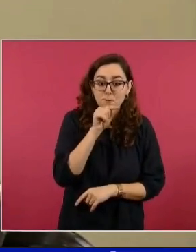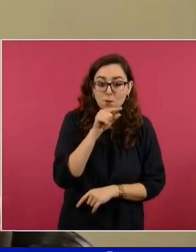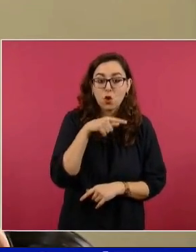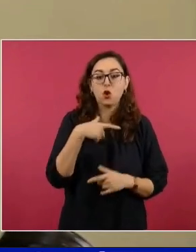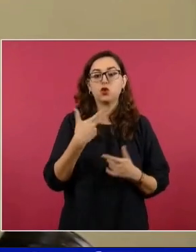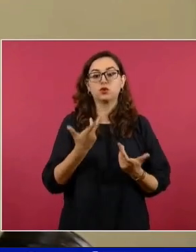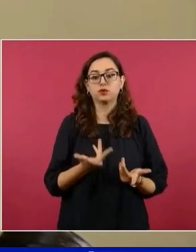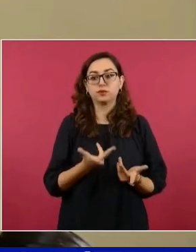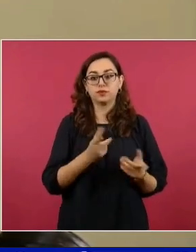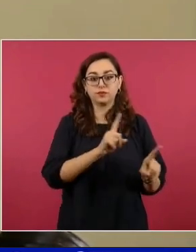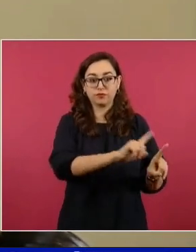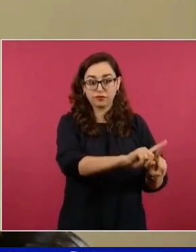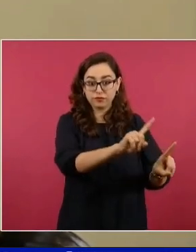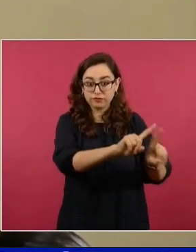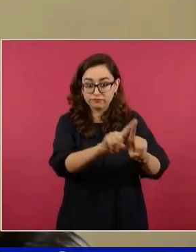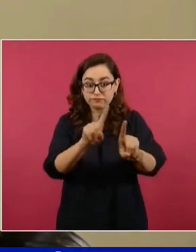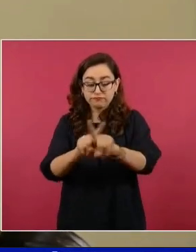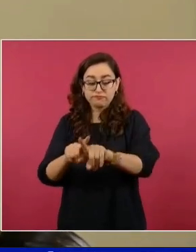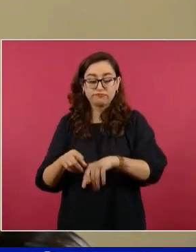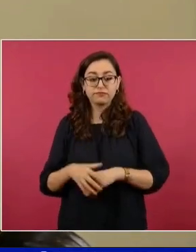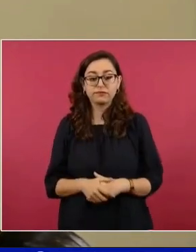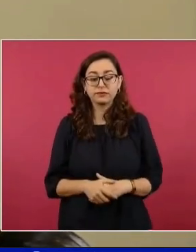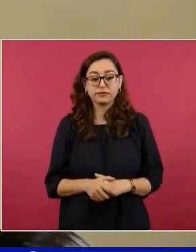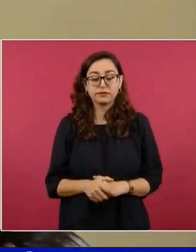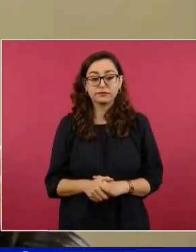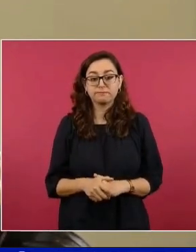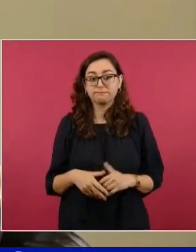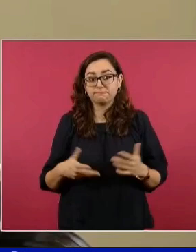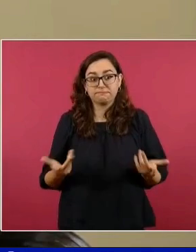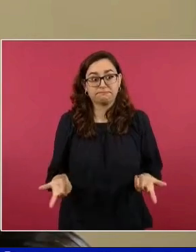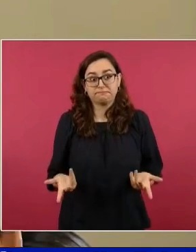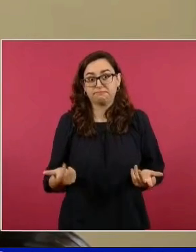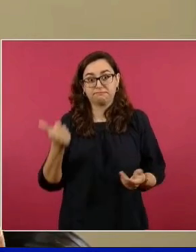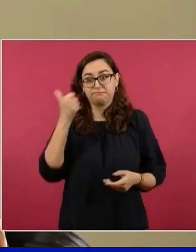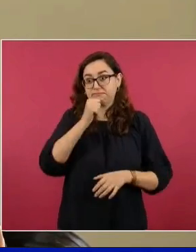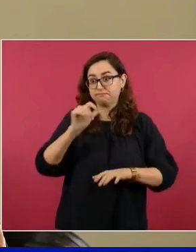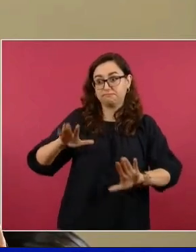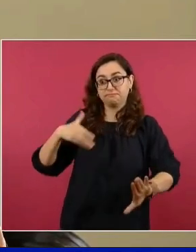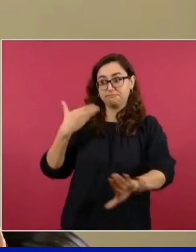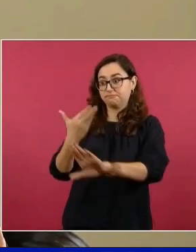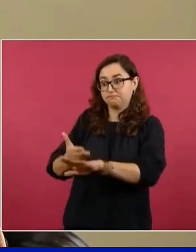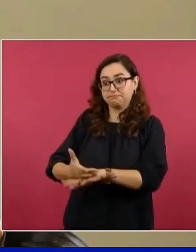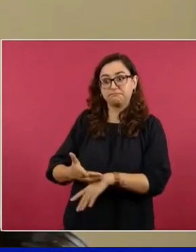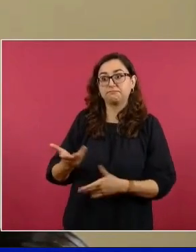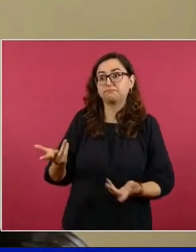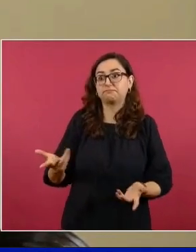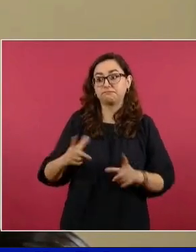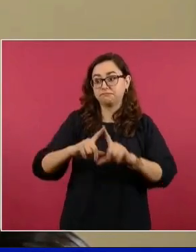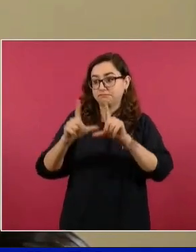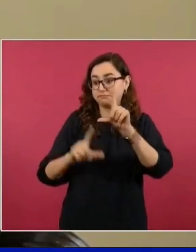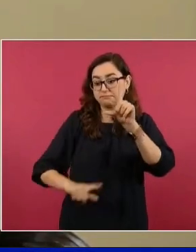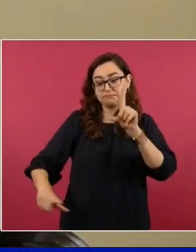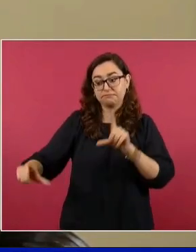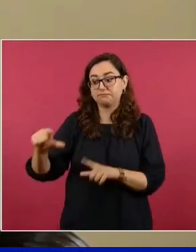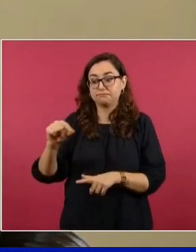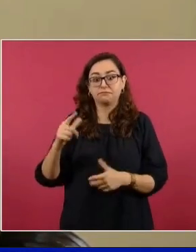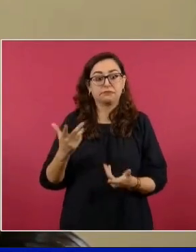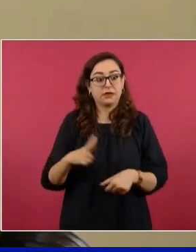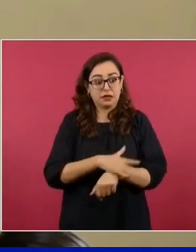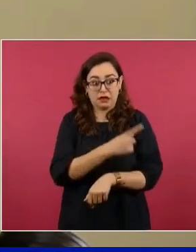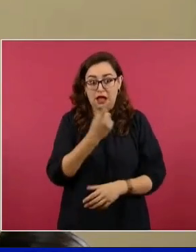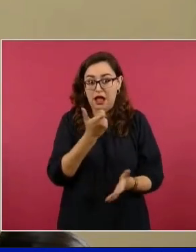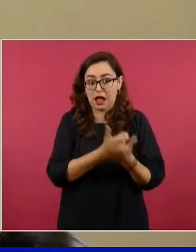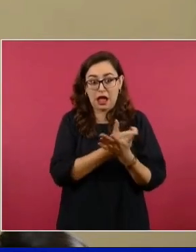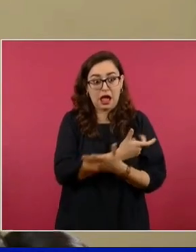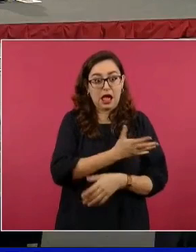los monopolios siempre afectan a los consumidores y afectan el desarrollo económico